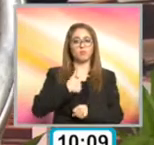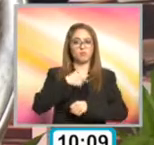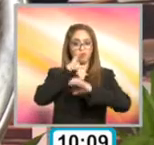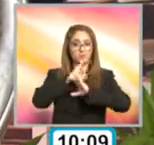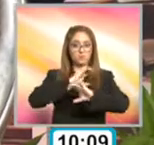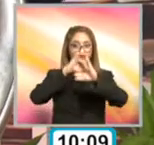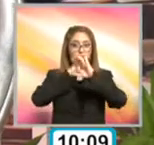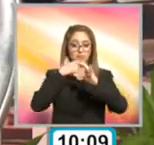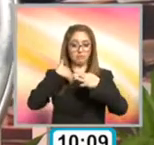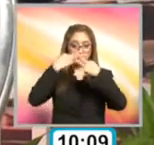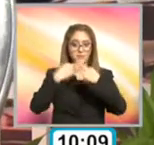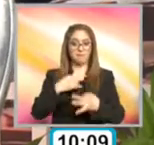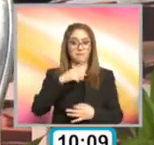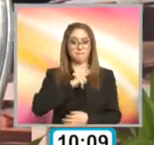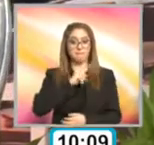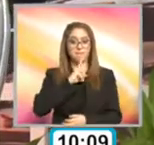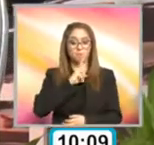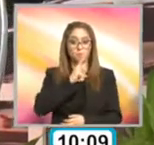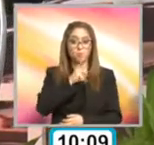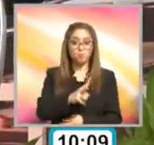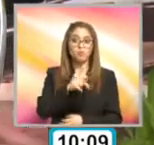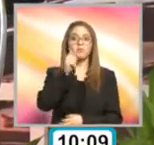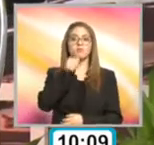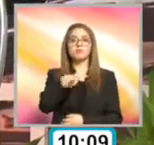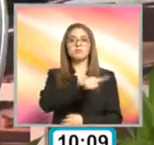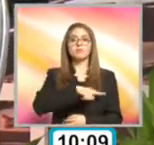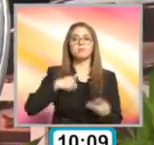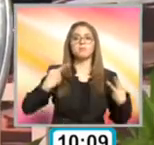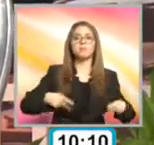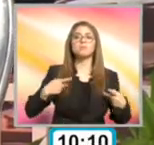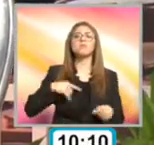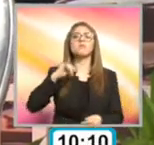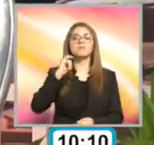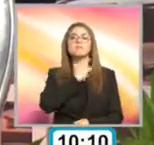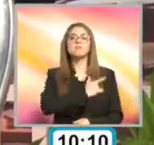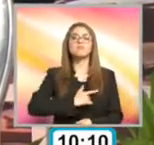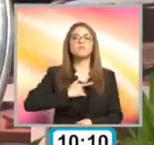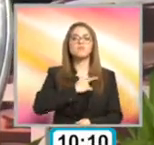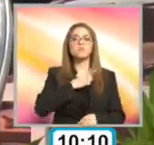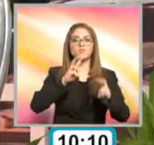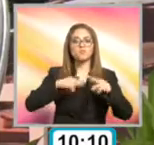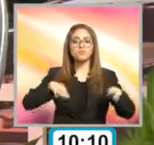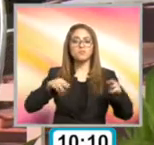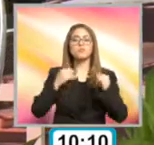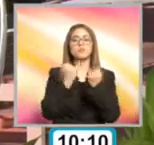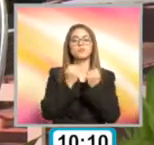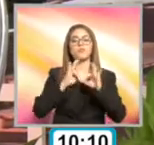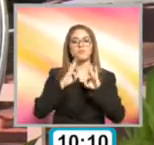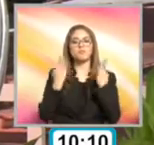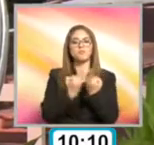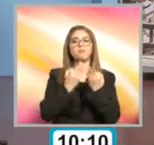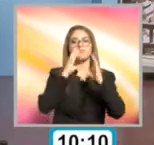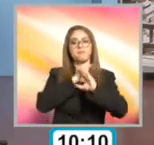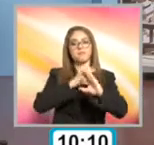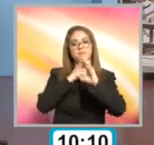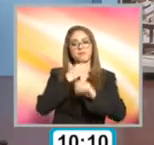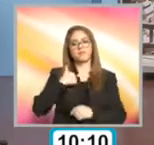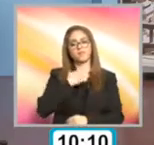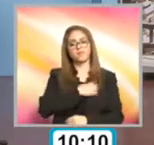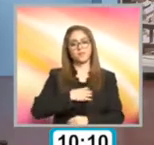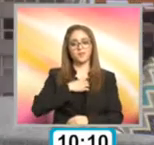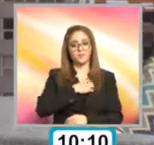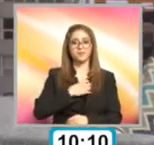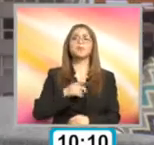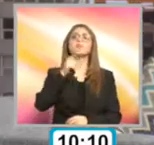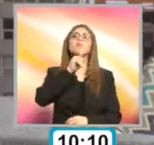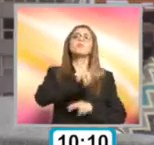primera voz y que la gente acepte el concepto, la música y tu forma de cantar, pues muy contentos. Vas a andar en Monterrey,